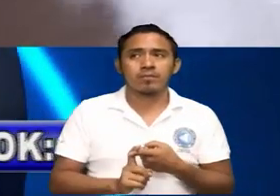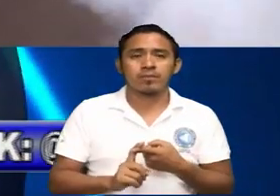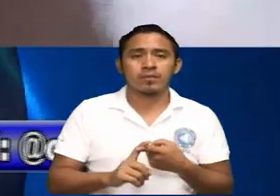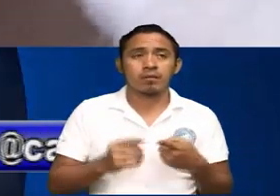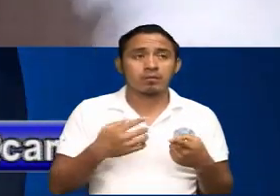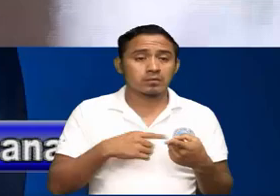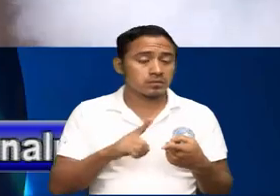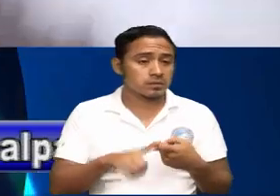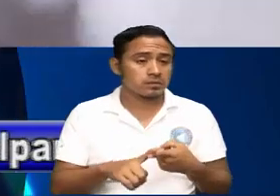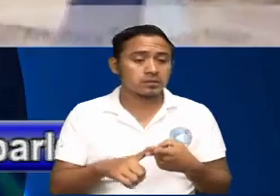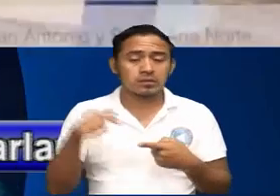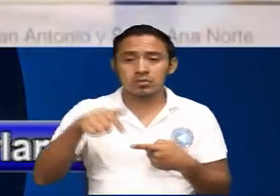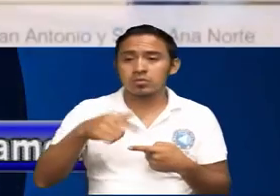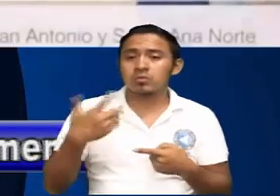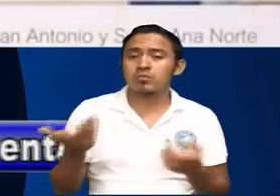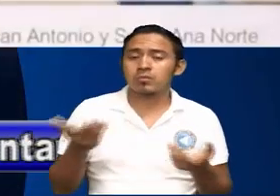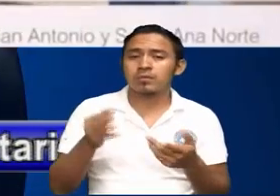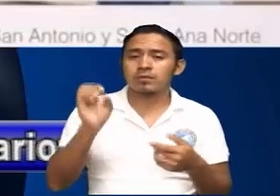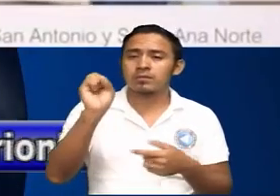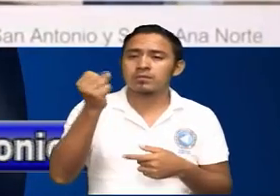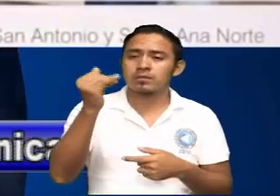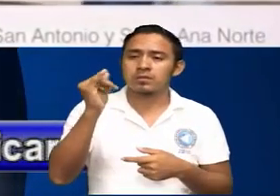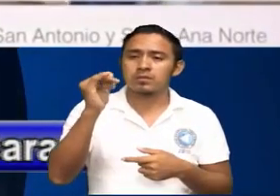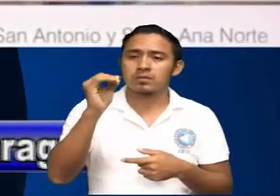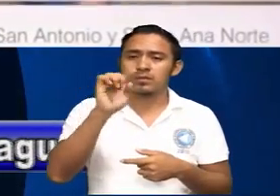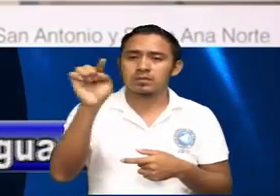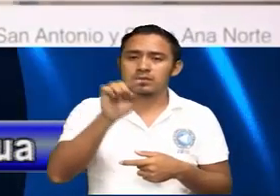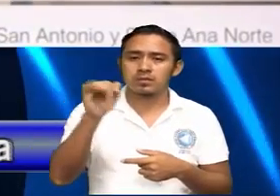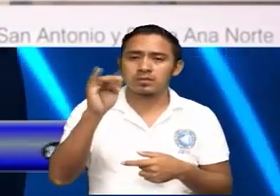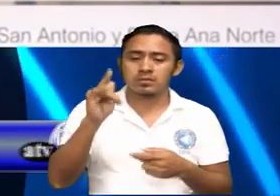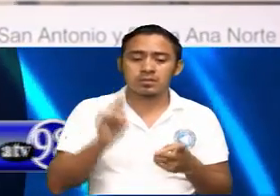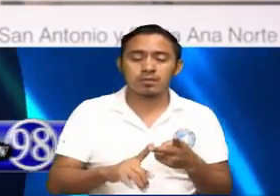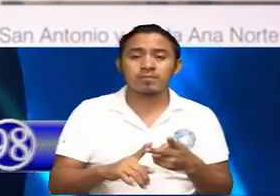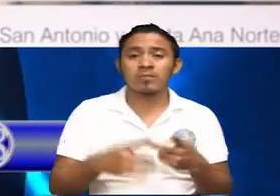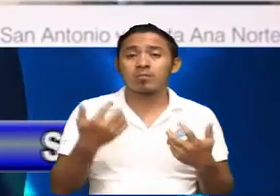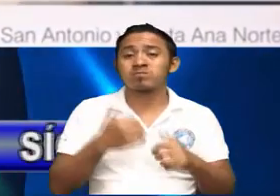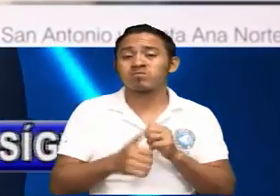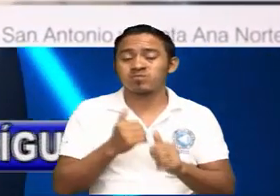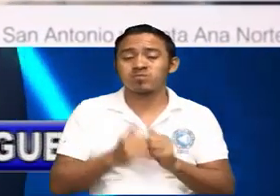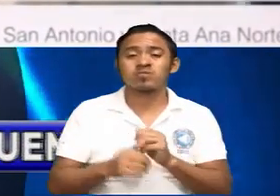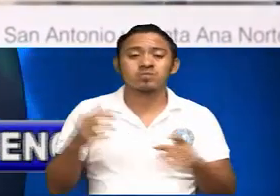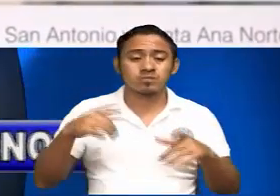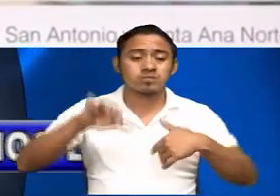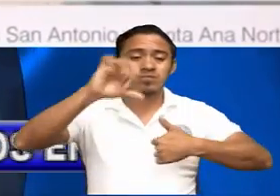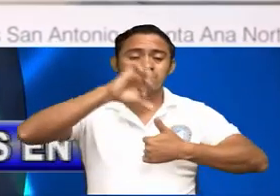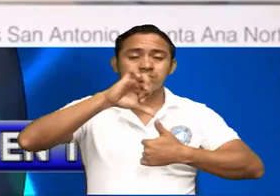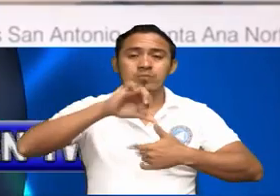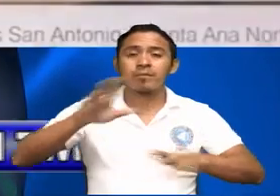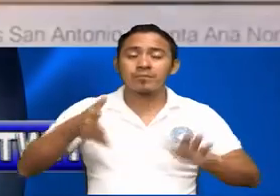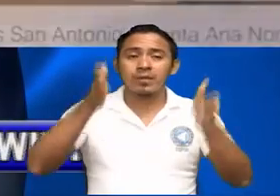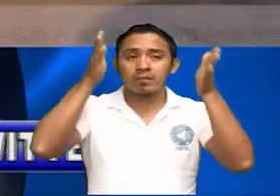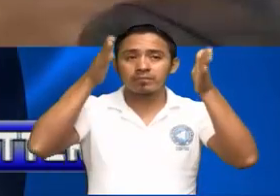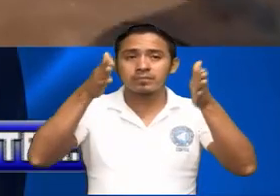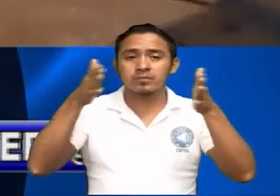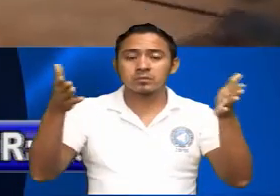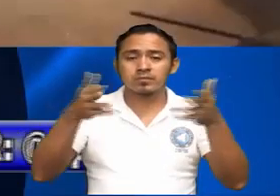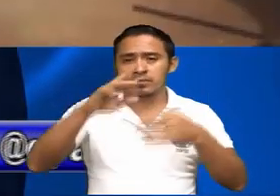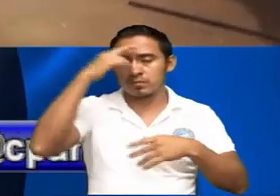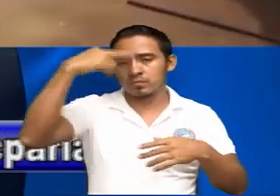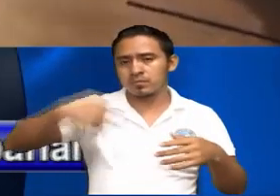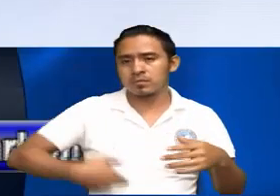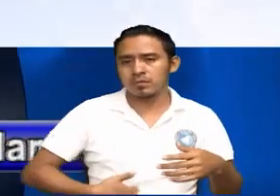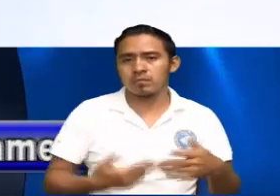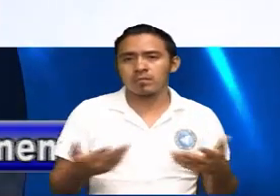Tenemos en la región una alerta, una situación de alerta que debemos atender con